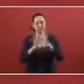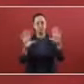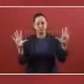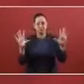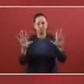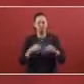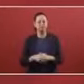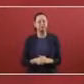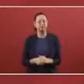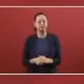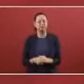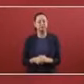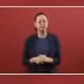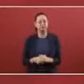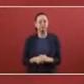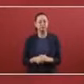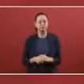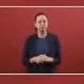haya transparencia,